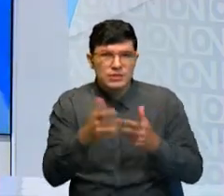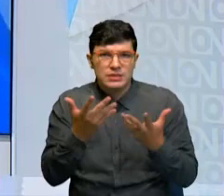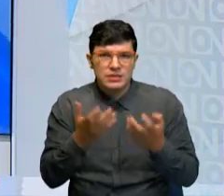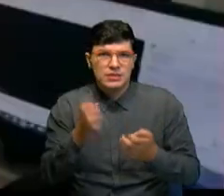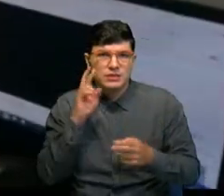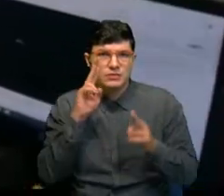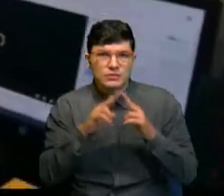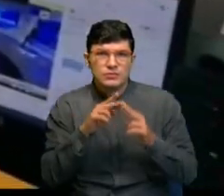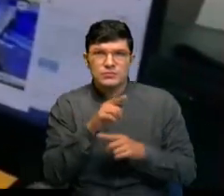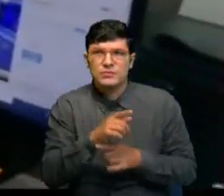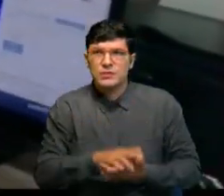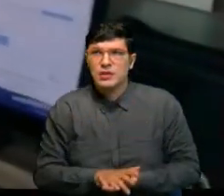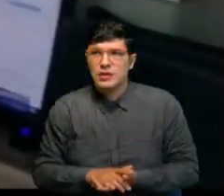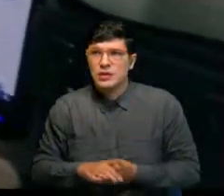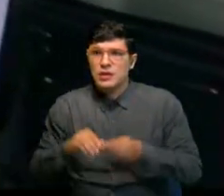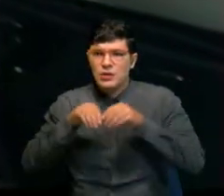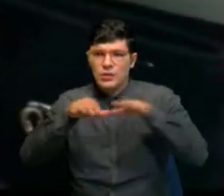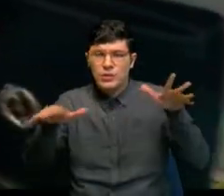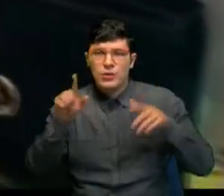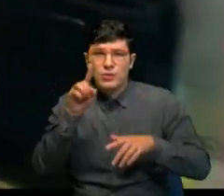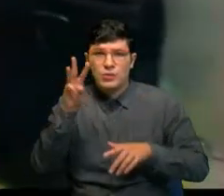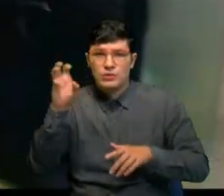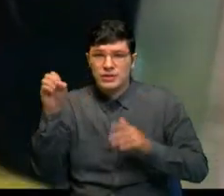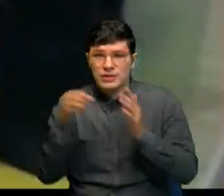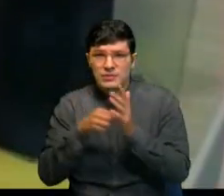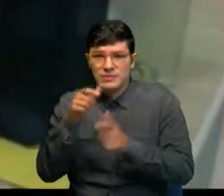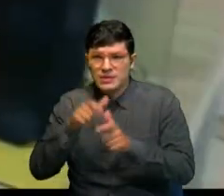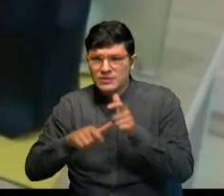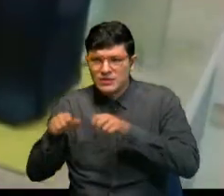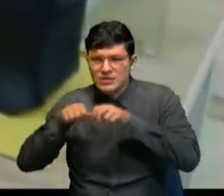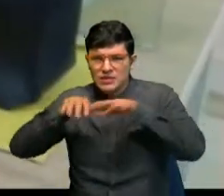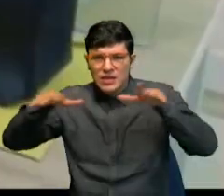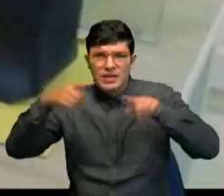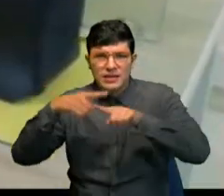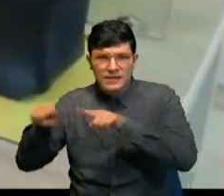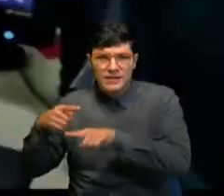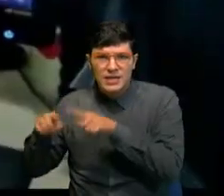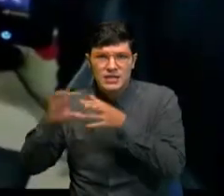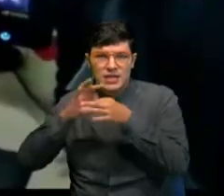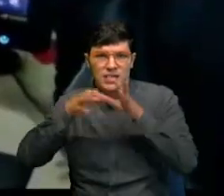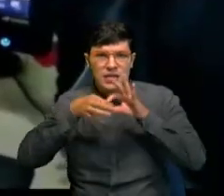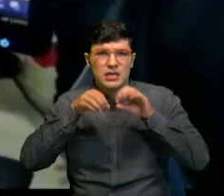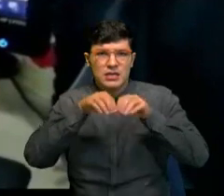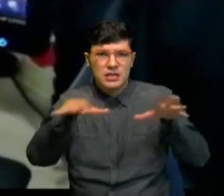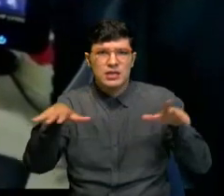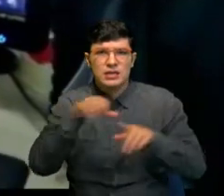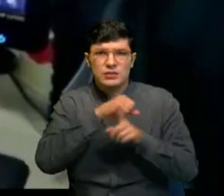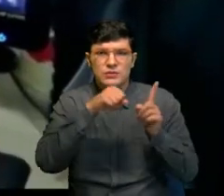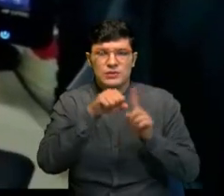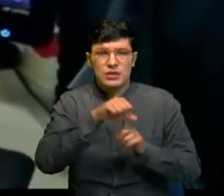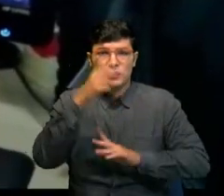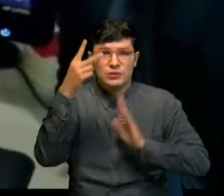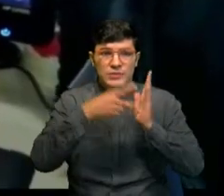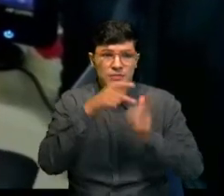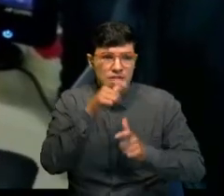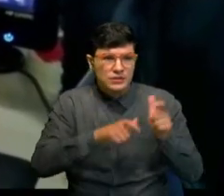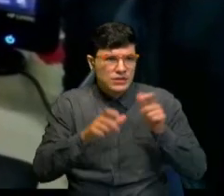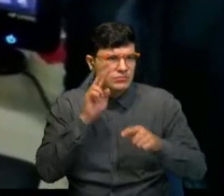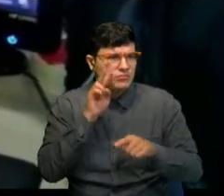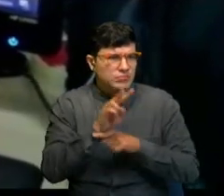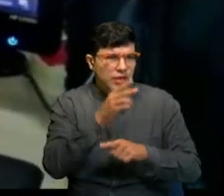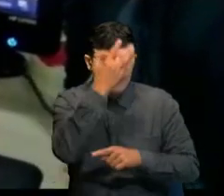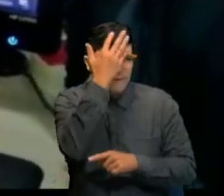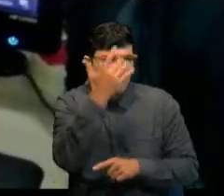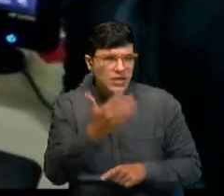un alcance histórico de 180 mil personas alcanzadas en diferentes redes sociales más de 2.000 personas conectadas de forma simultánea en